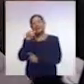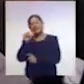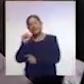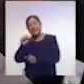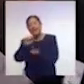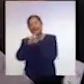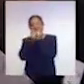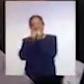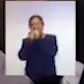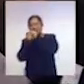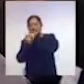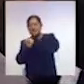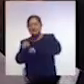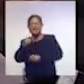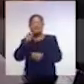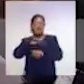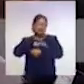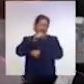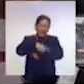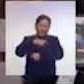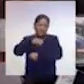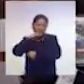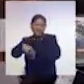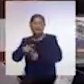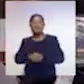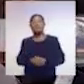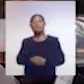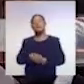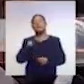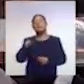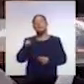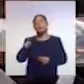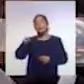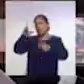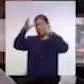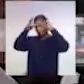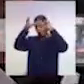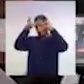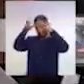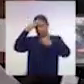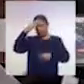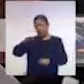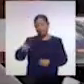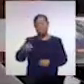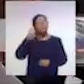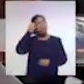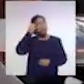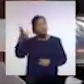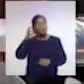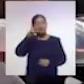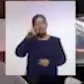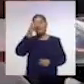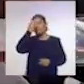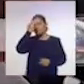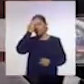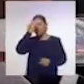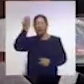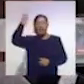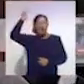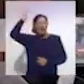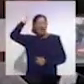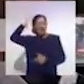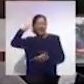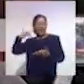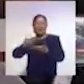capacidades que sumen y hagan sinergias con la gran capacidad que hay acá y no se nos olvide el conocimiento tradicional, por